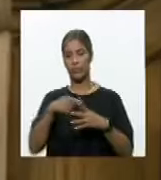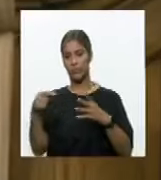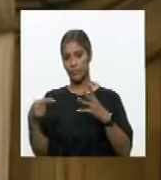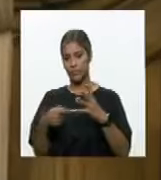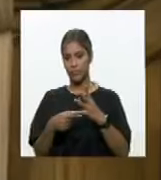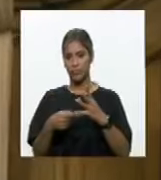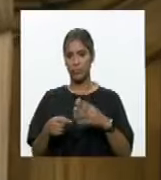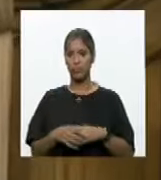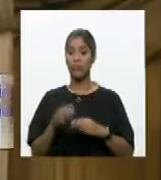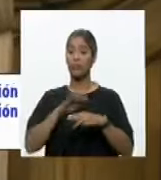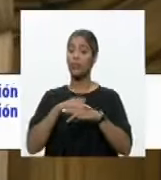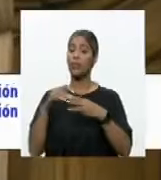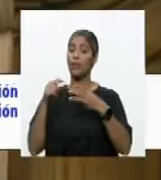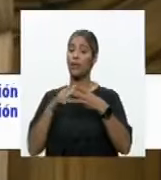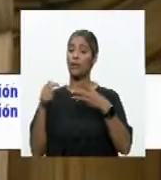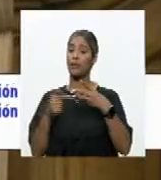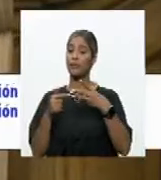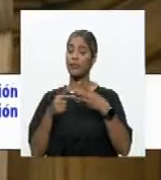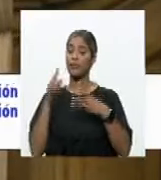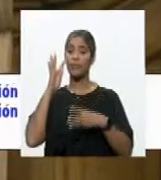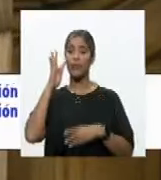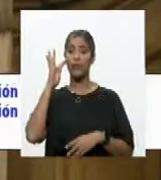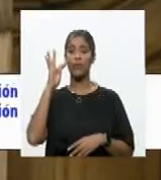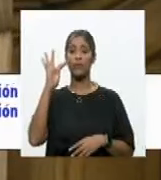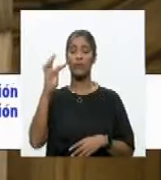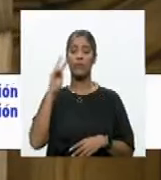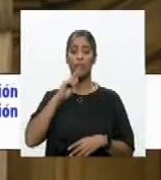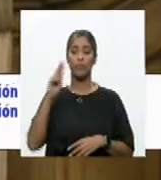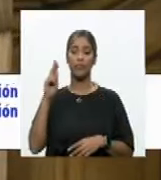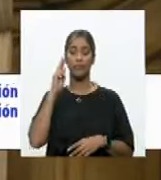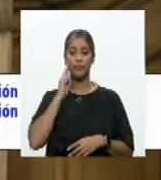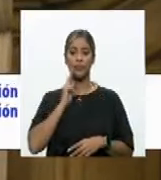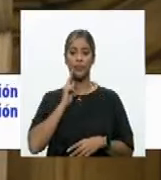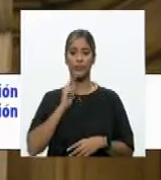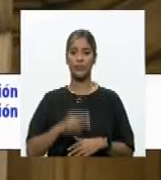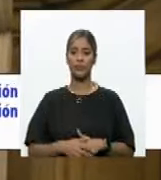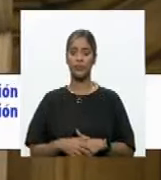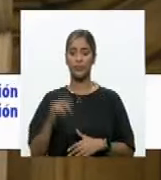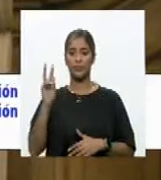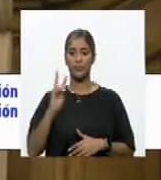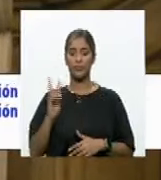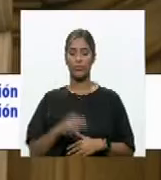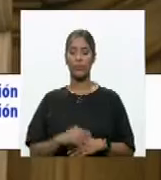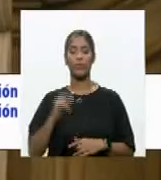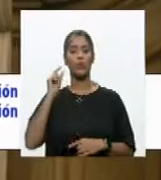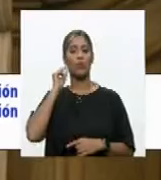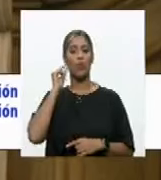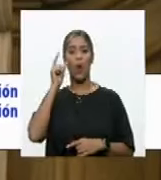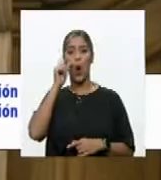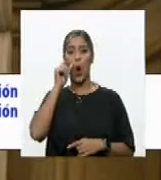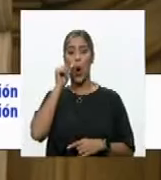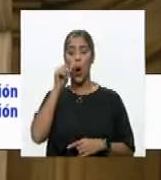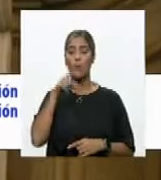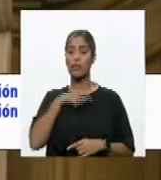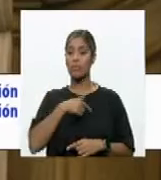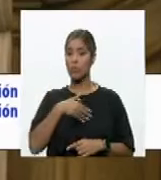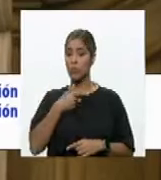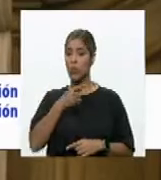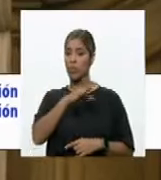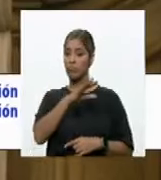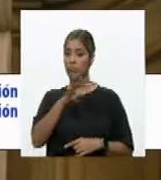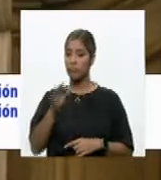Tercero, al cargo de Fiscal General de la República, ciudadanas y ciudadanos